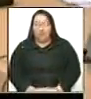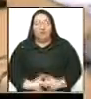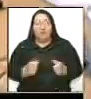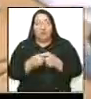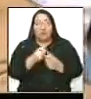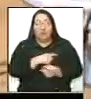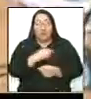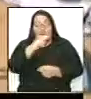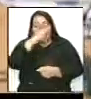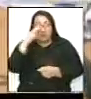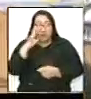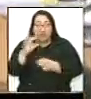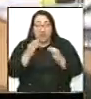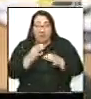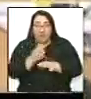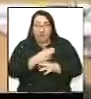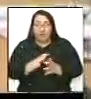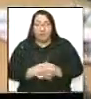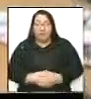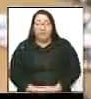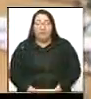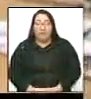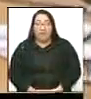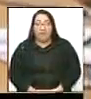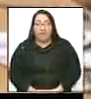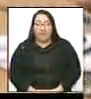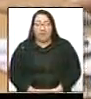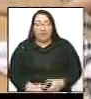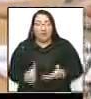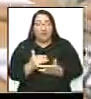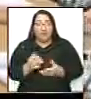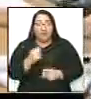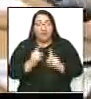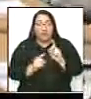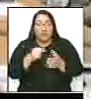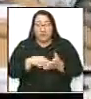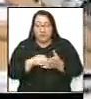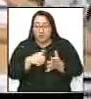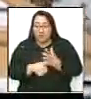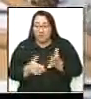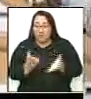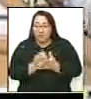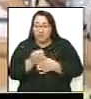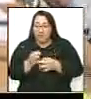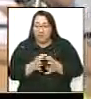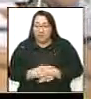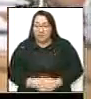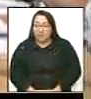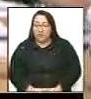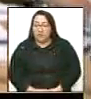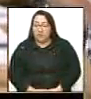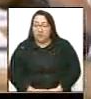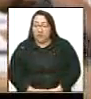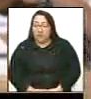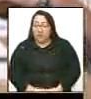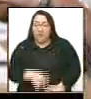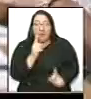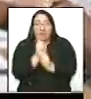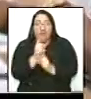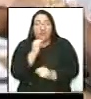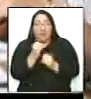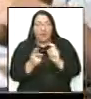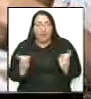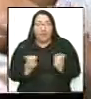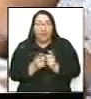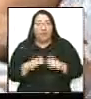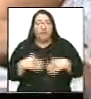congresista Velázquez, que es quien dentro del debido proceso, en la página 11 del documento señala, ante las conclusiones, en tal sentido